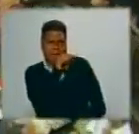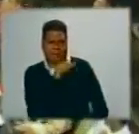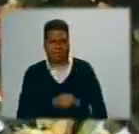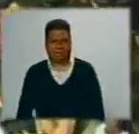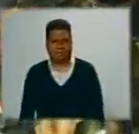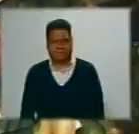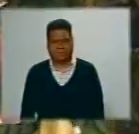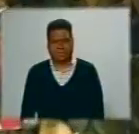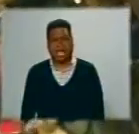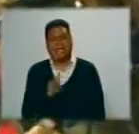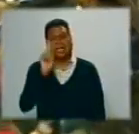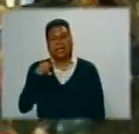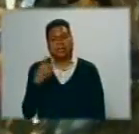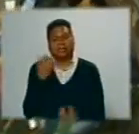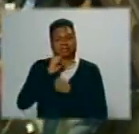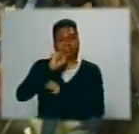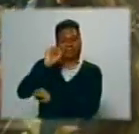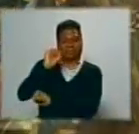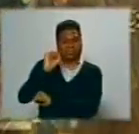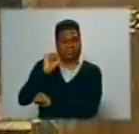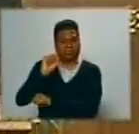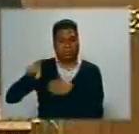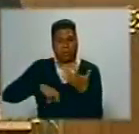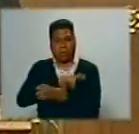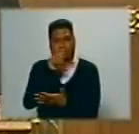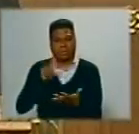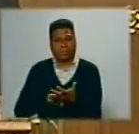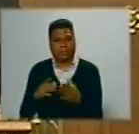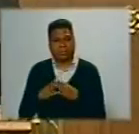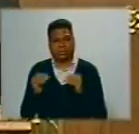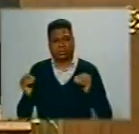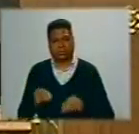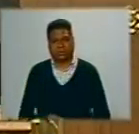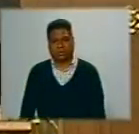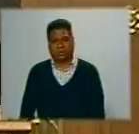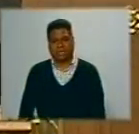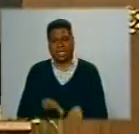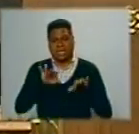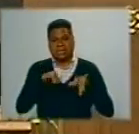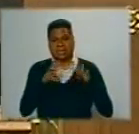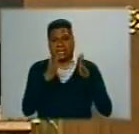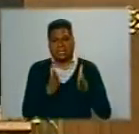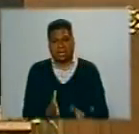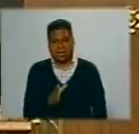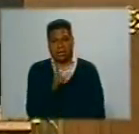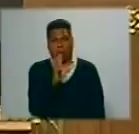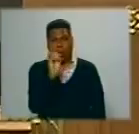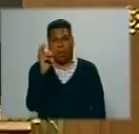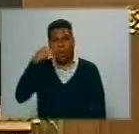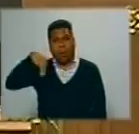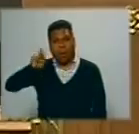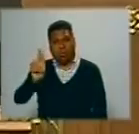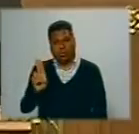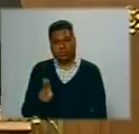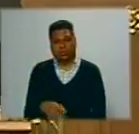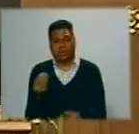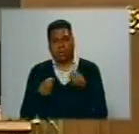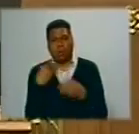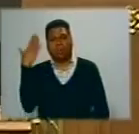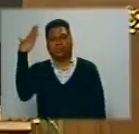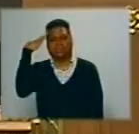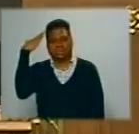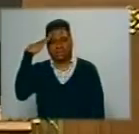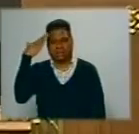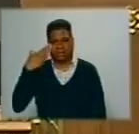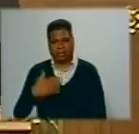Además de rechazar contundentemente las pretensiones del secretario general de la ONU, que como sabemos,